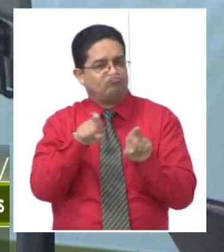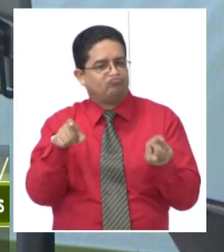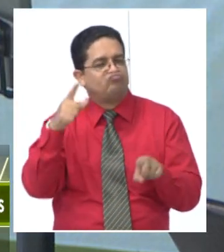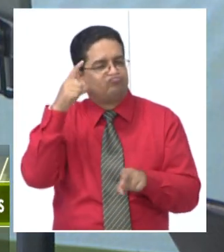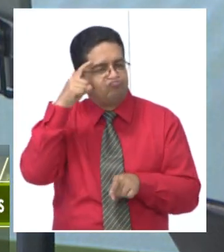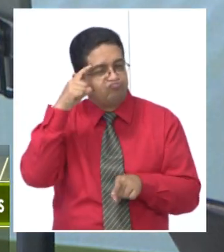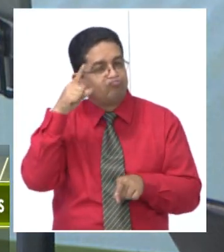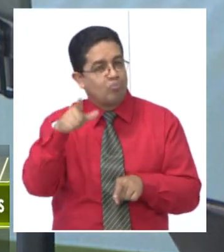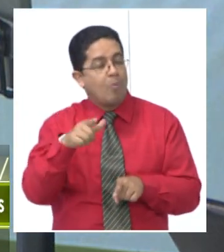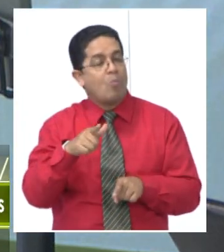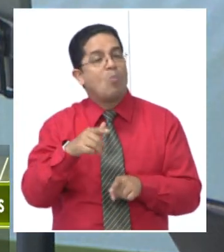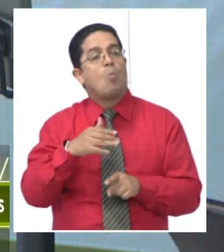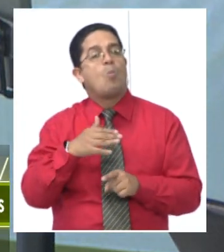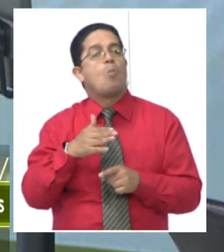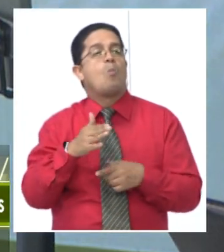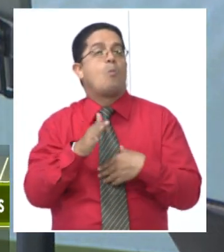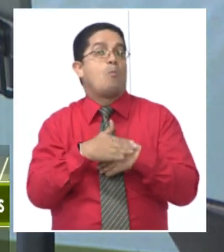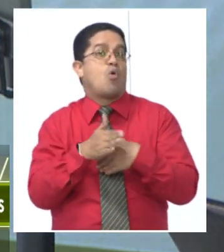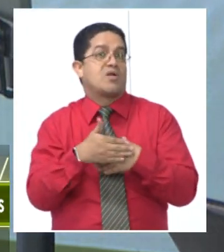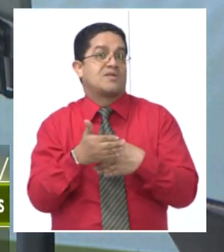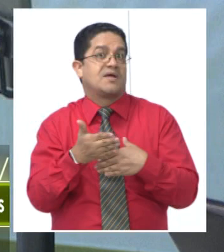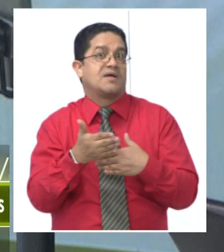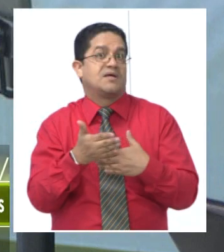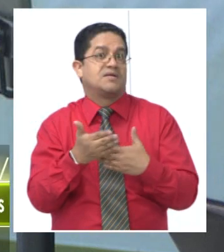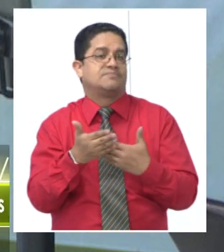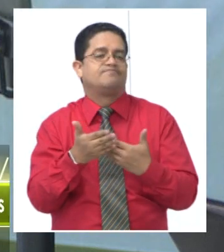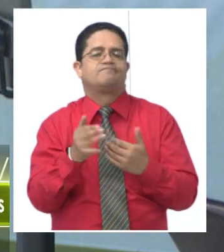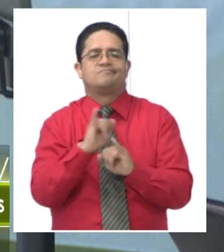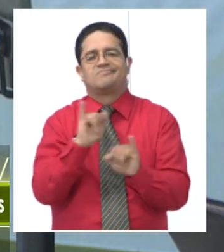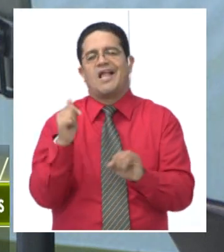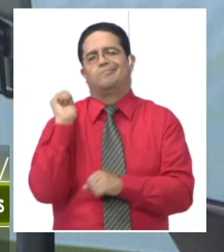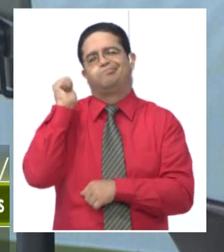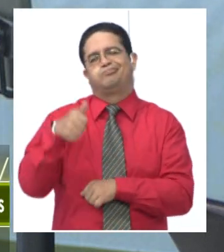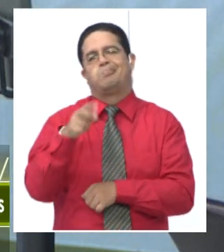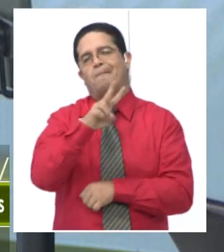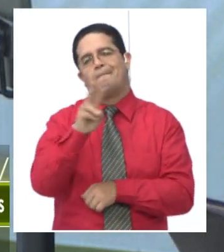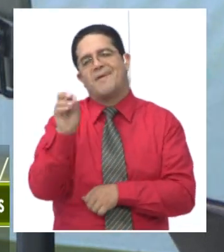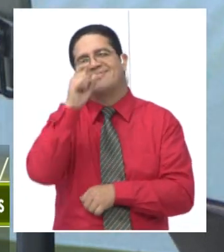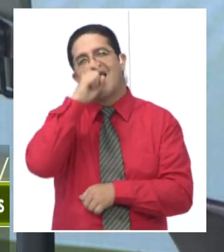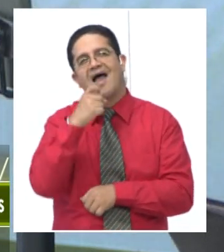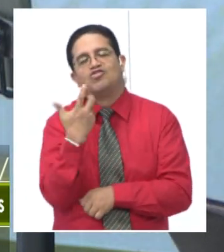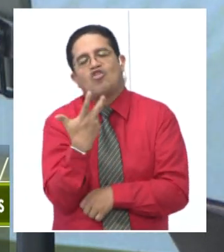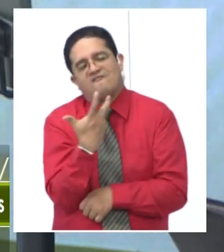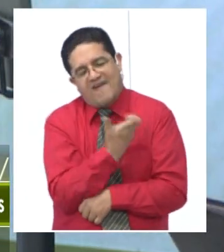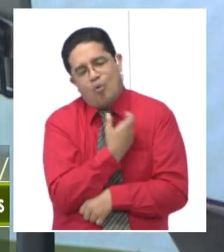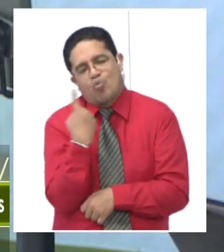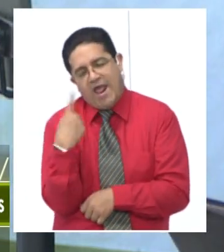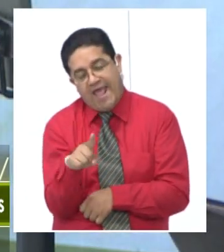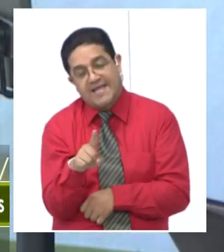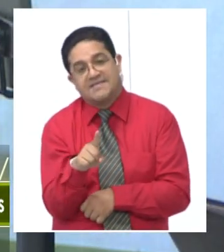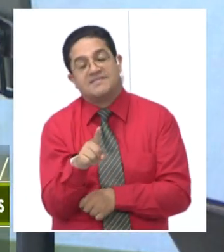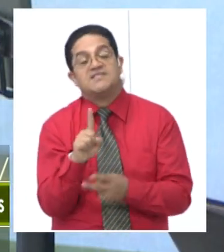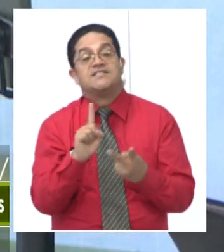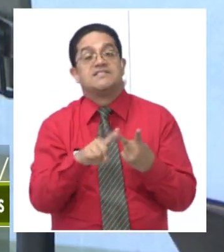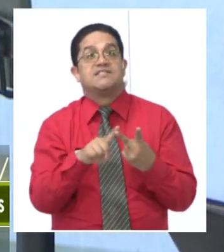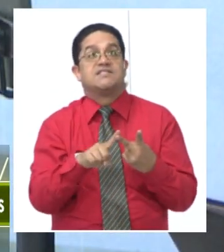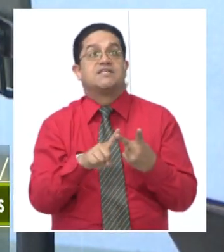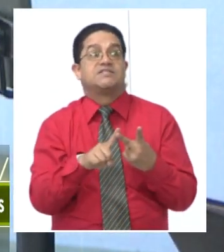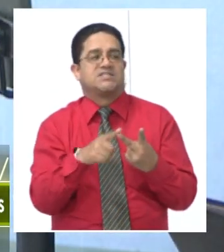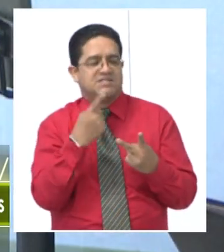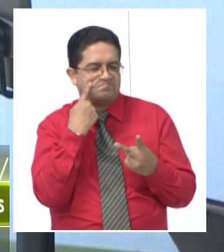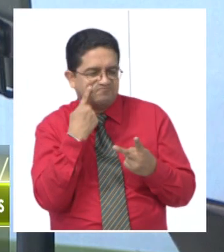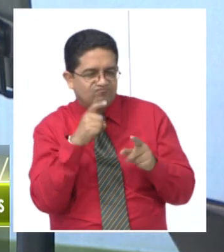ser autolimitada, porque ya hay una estadística, tenemos más de 20 años hablando de vacuna y VPH, y ya tú sabes que cierto tipo de lesión a